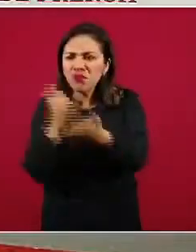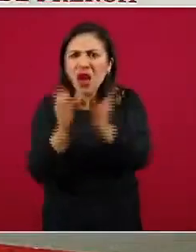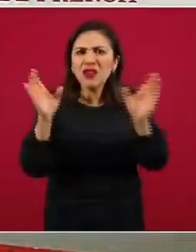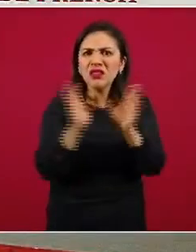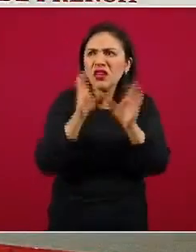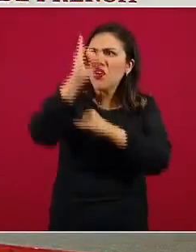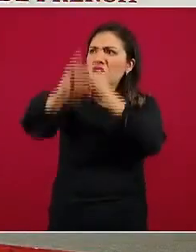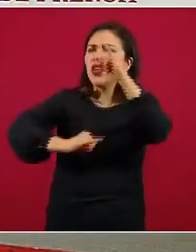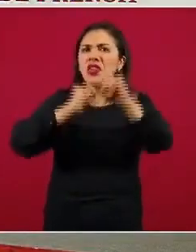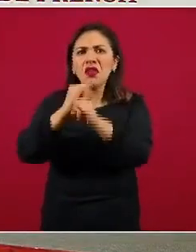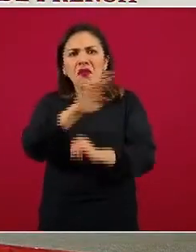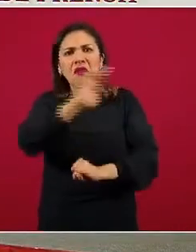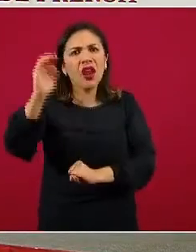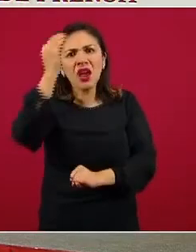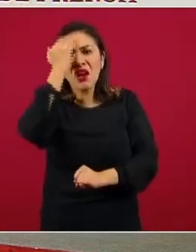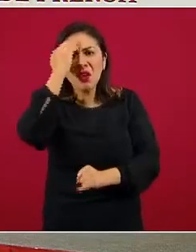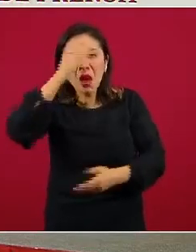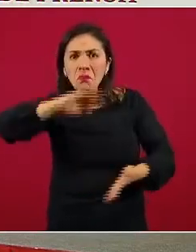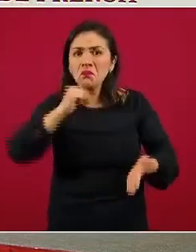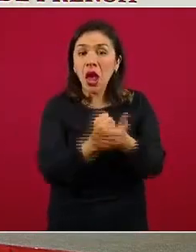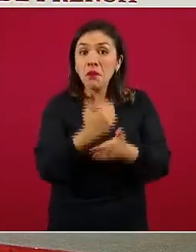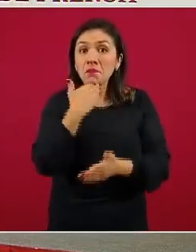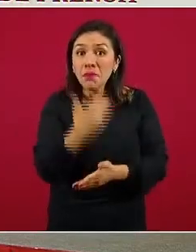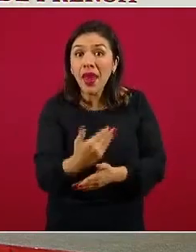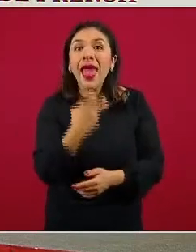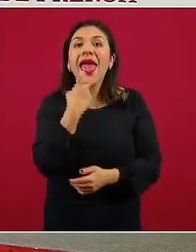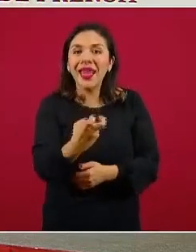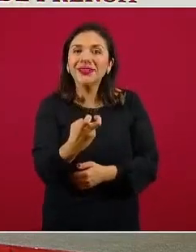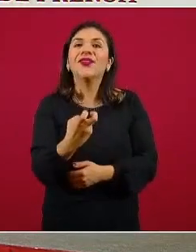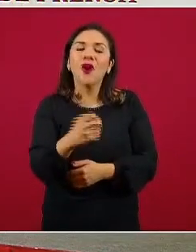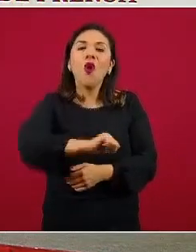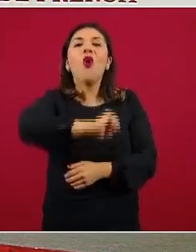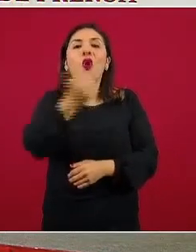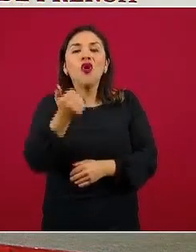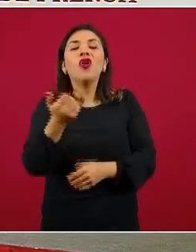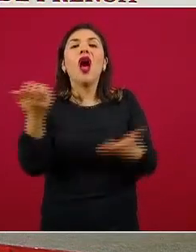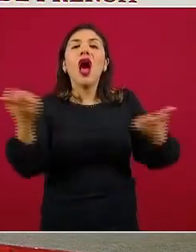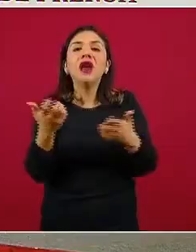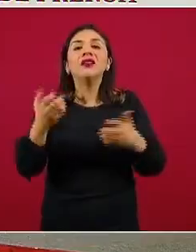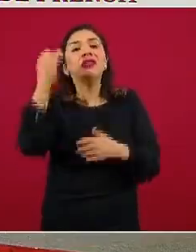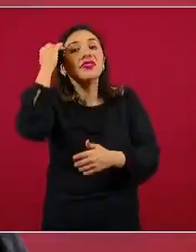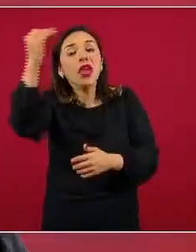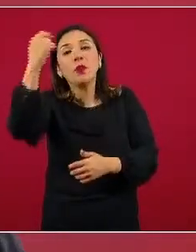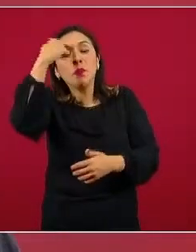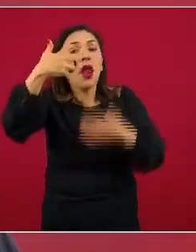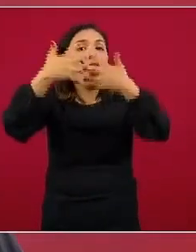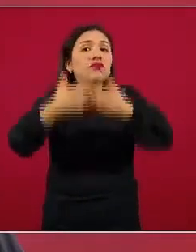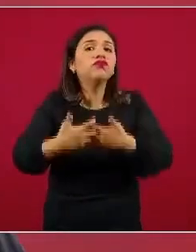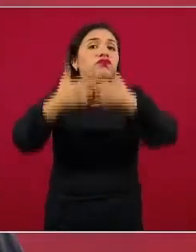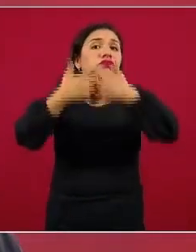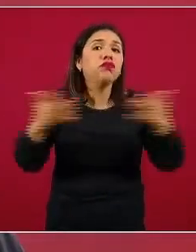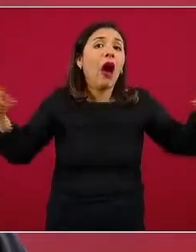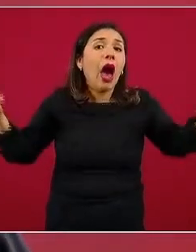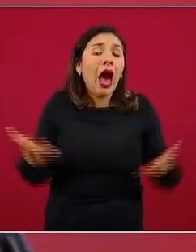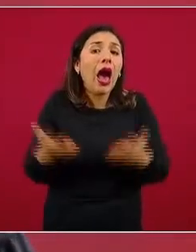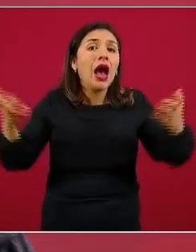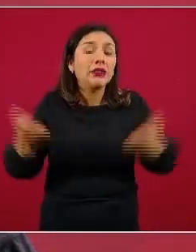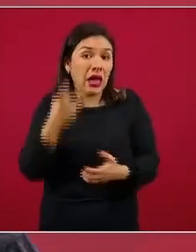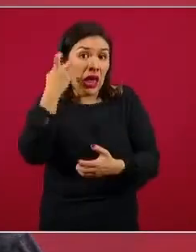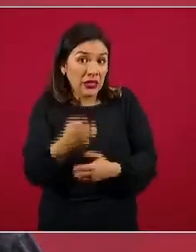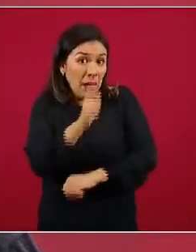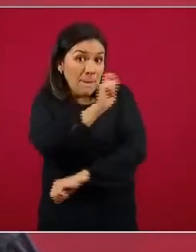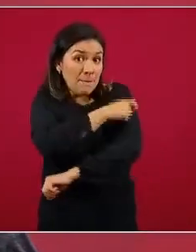organismos internacionales y por los organismos locales, viene todavía una fase de producción. una fase de producción en la cual la vacuna